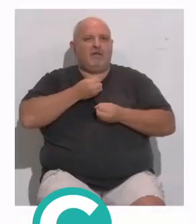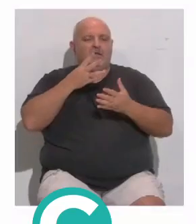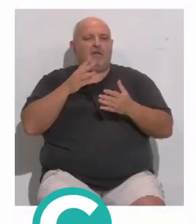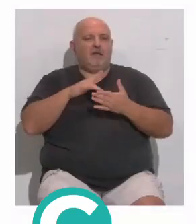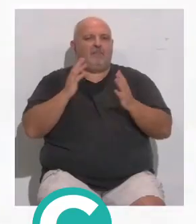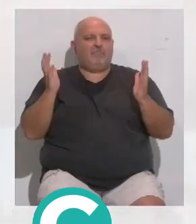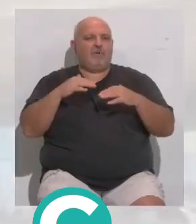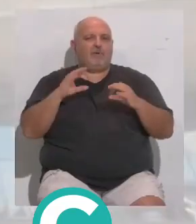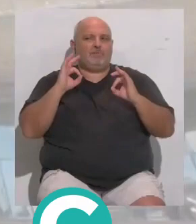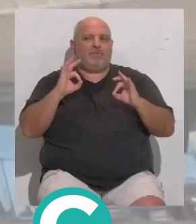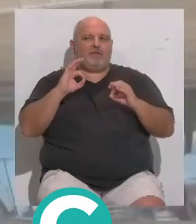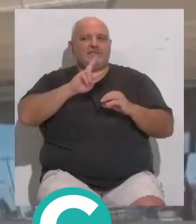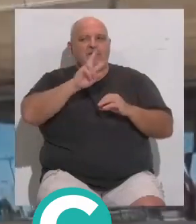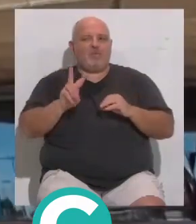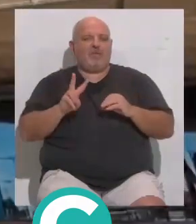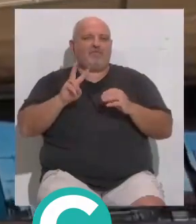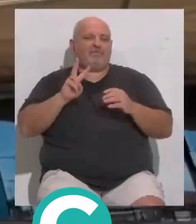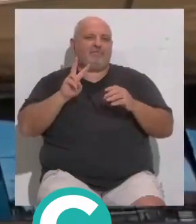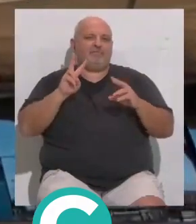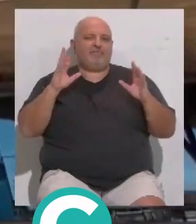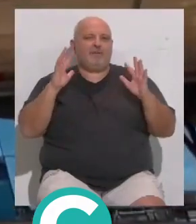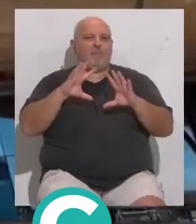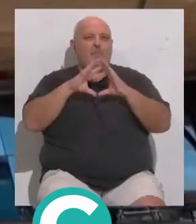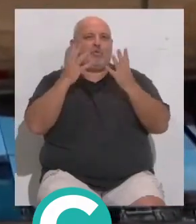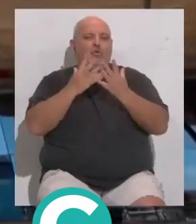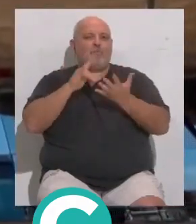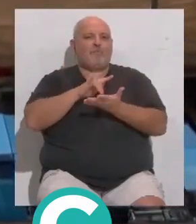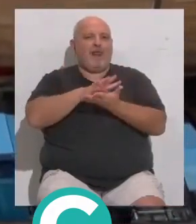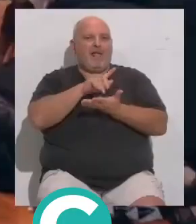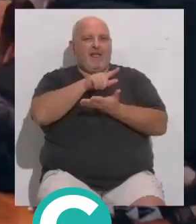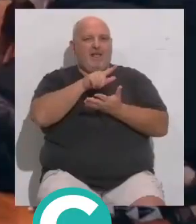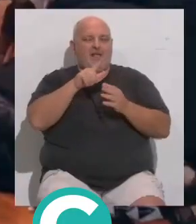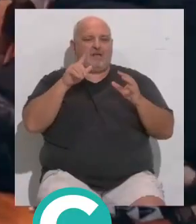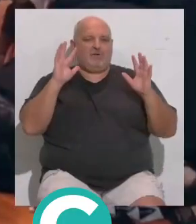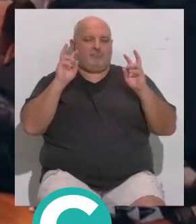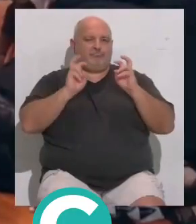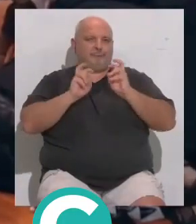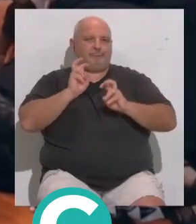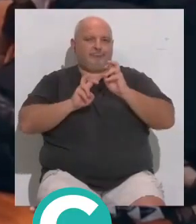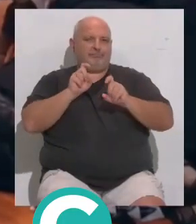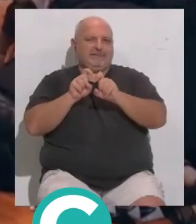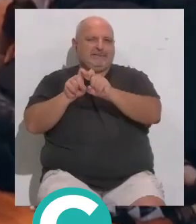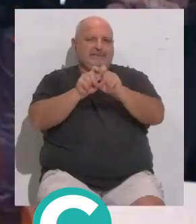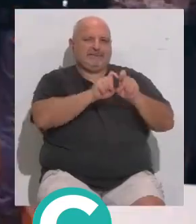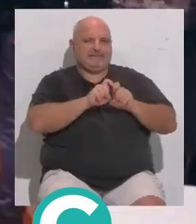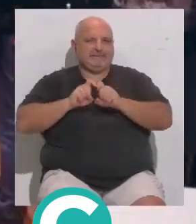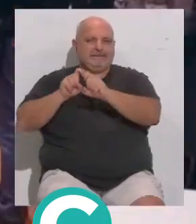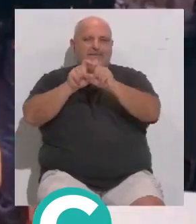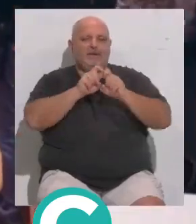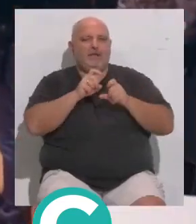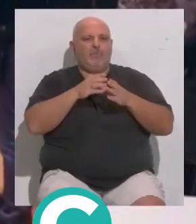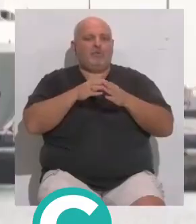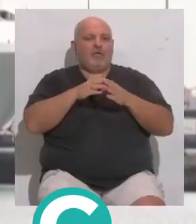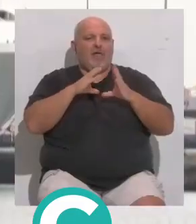Sea Trade Cruise Med, la segunda feria del crucero del mundo celebrada en Málaga. Según San Cruz Andalucía, las escalas en los